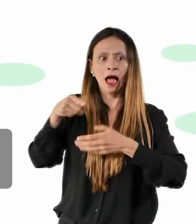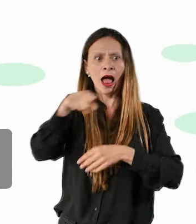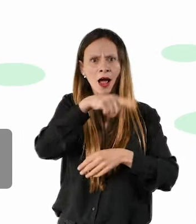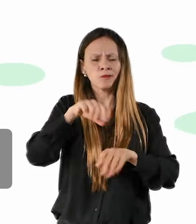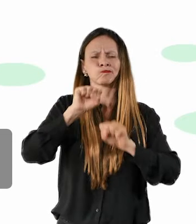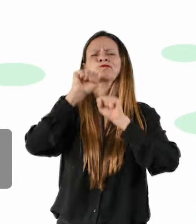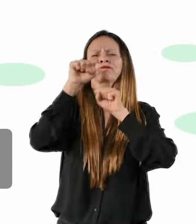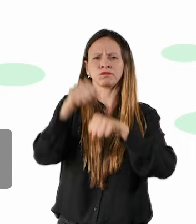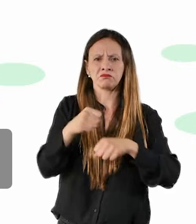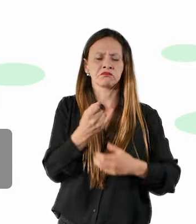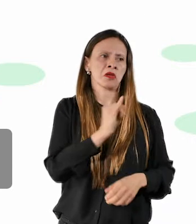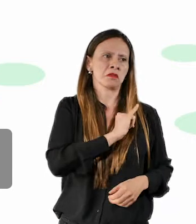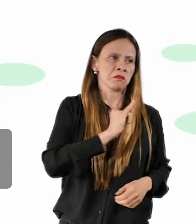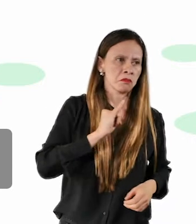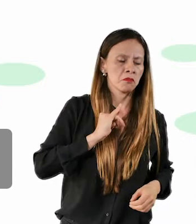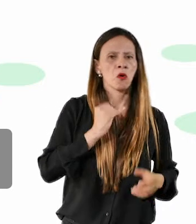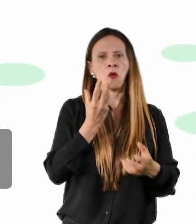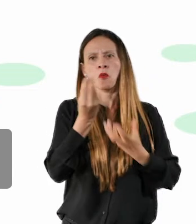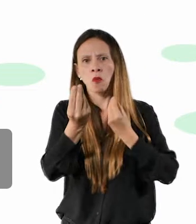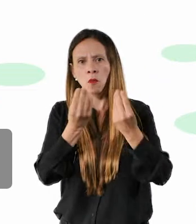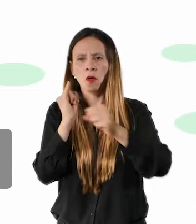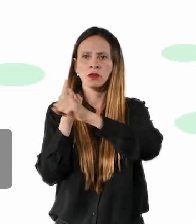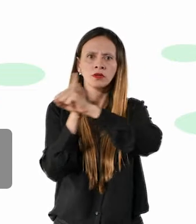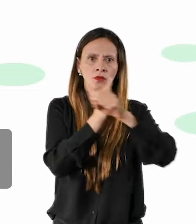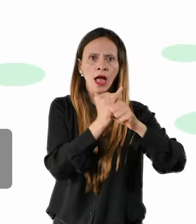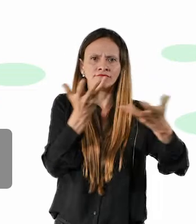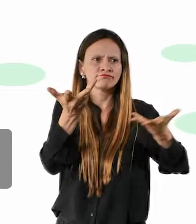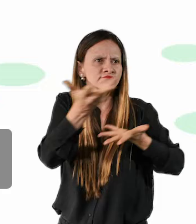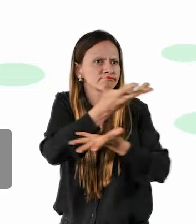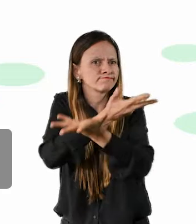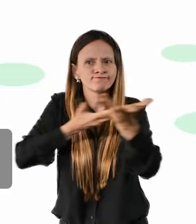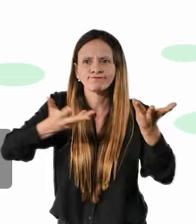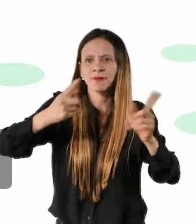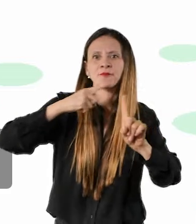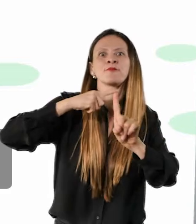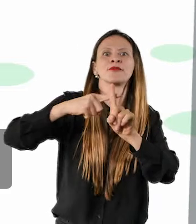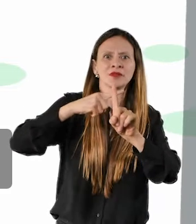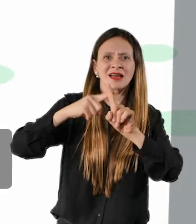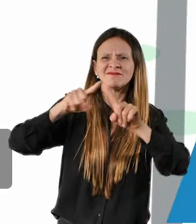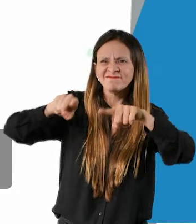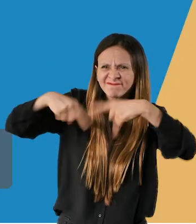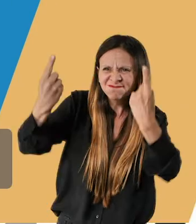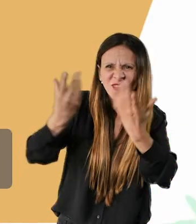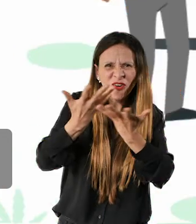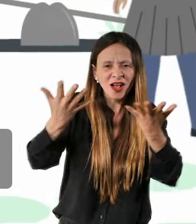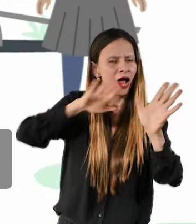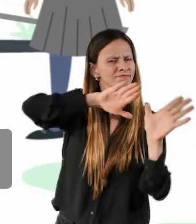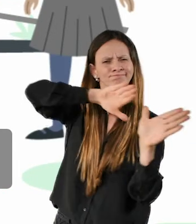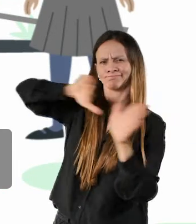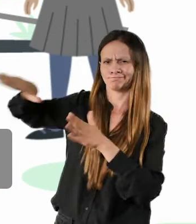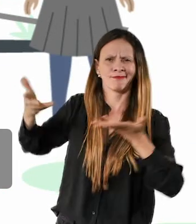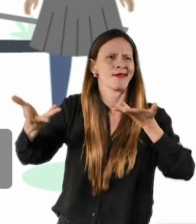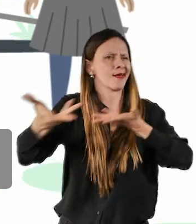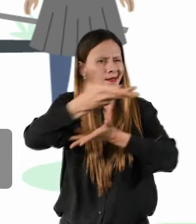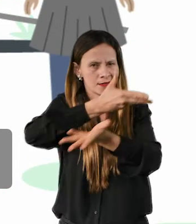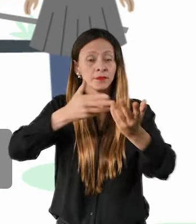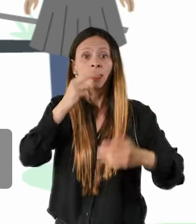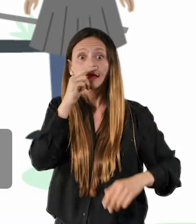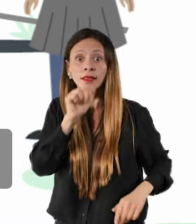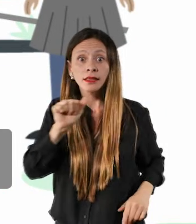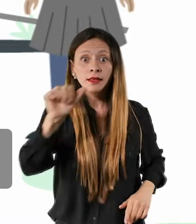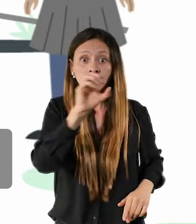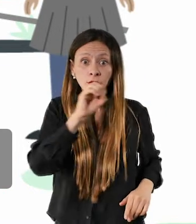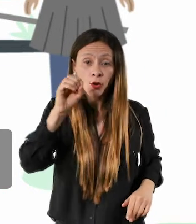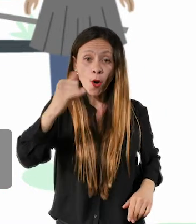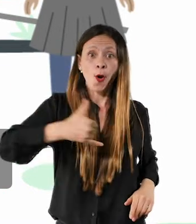Las habilidades sociales e interpersonales se refieren a la capacidad de generar y mantener relaciones positivas con